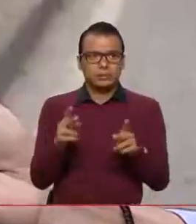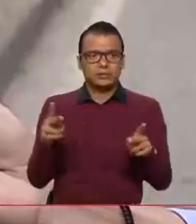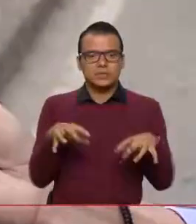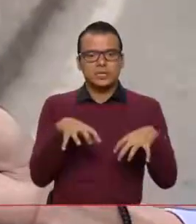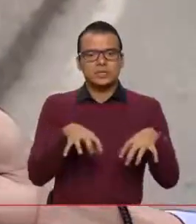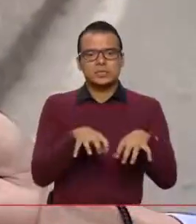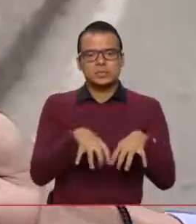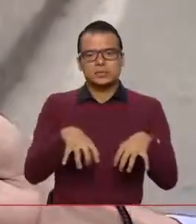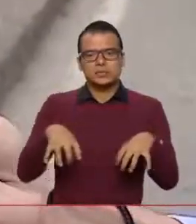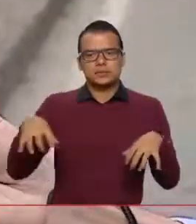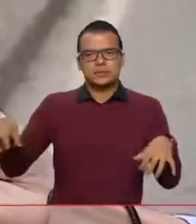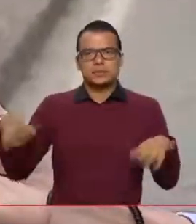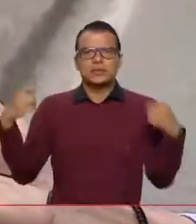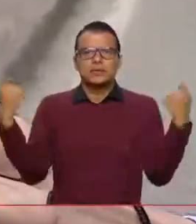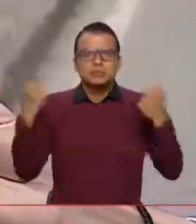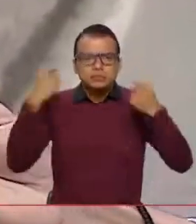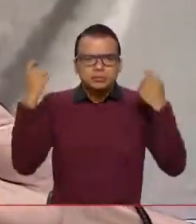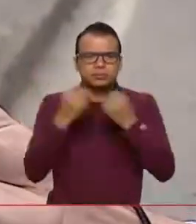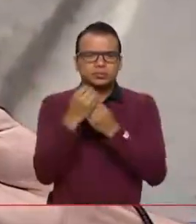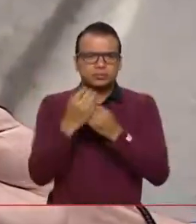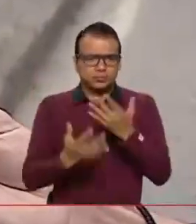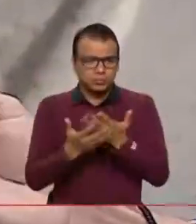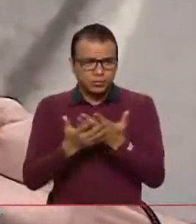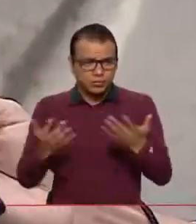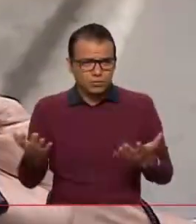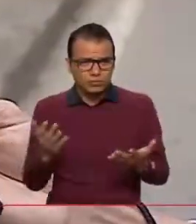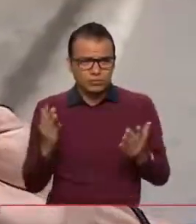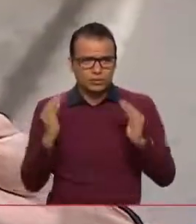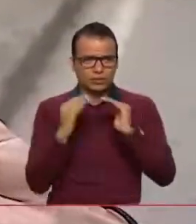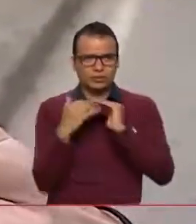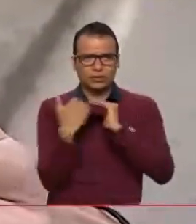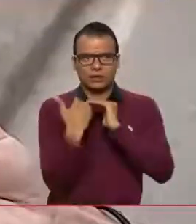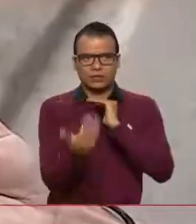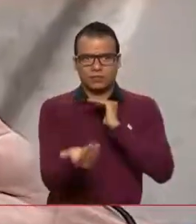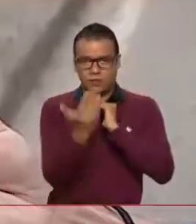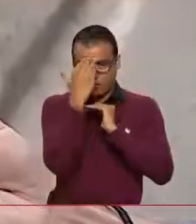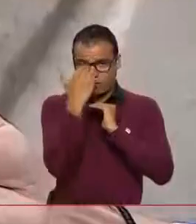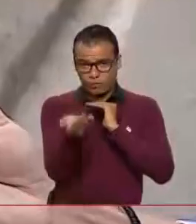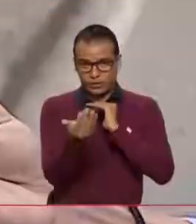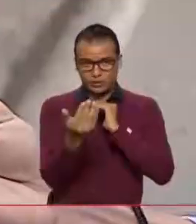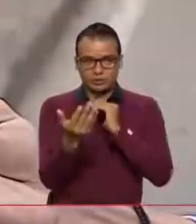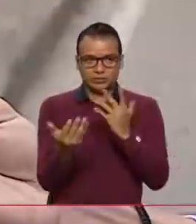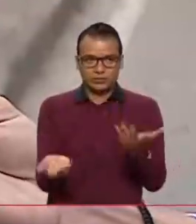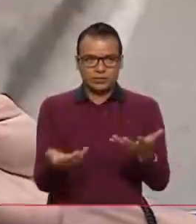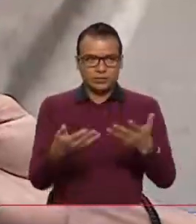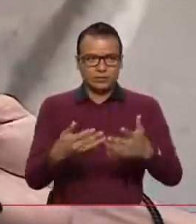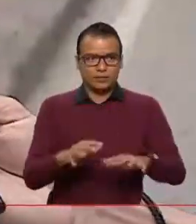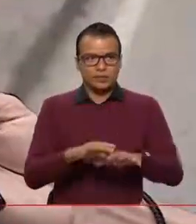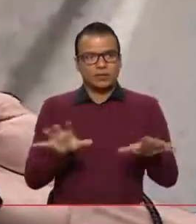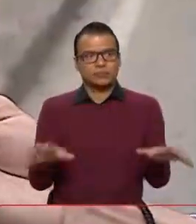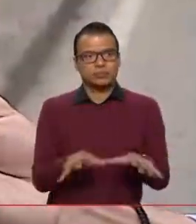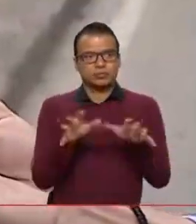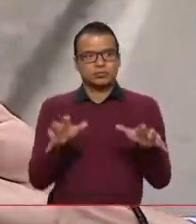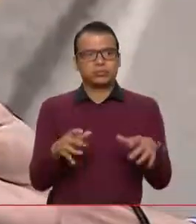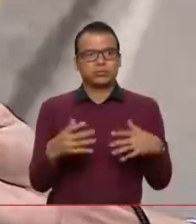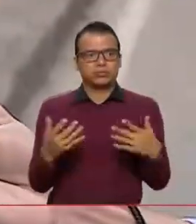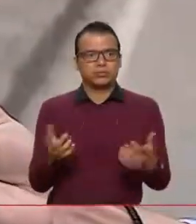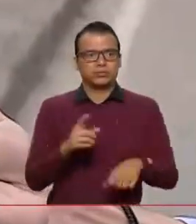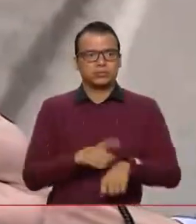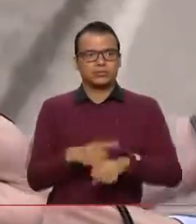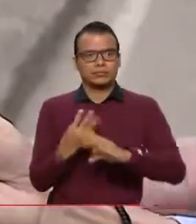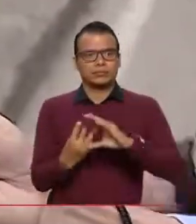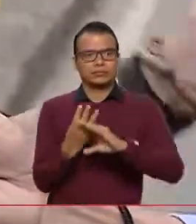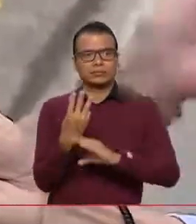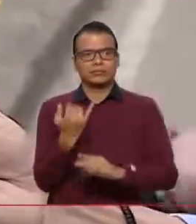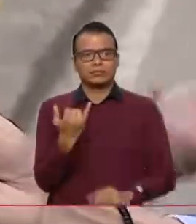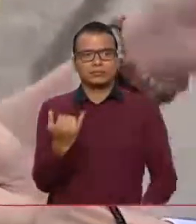de trago, de droga y de todo, y se parquean enfrente de mi casa y el evento se termina. Pero ¿qué pasa? A las 3 de la